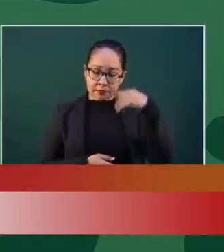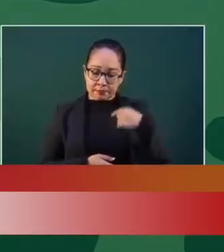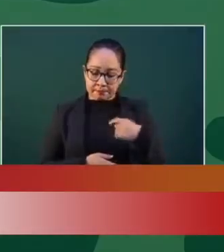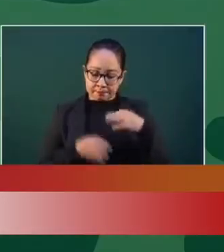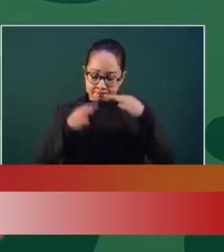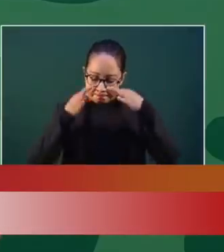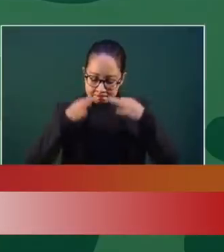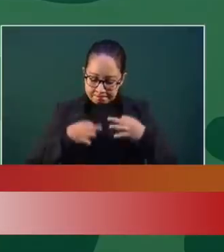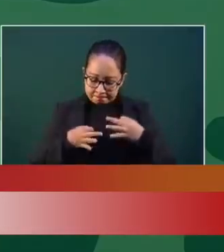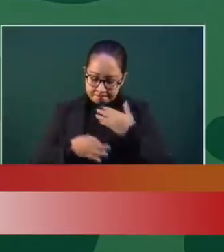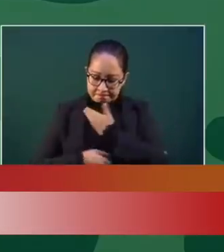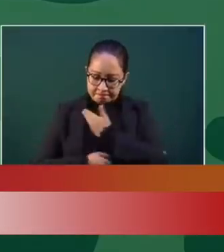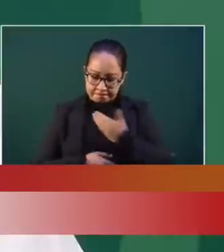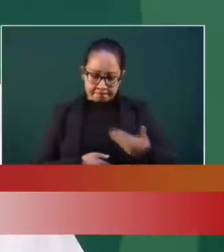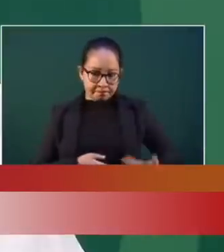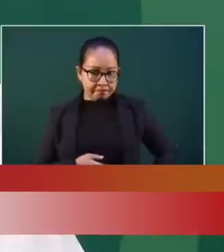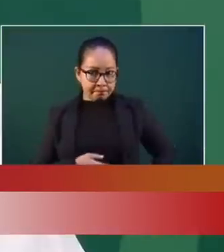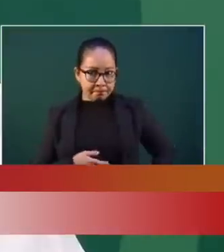db